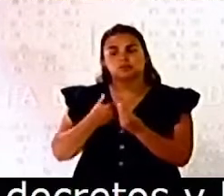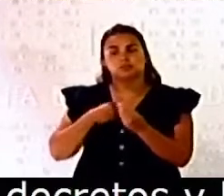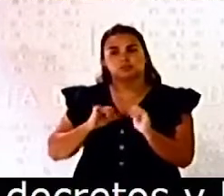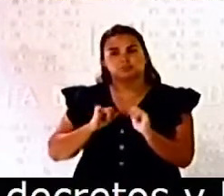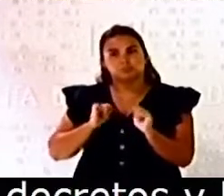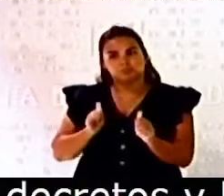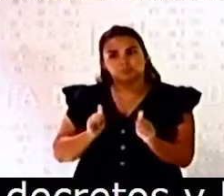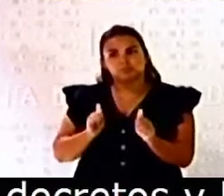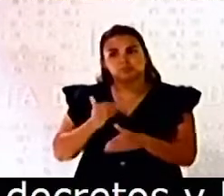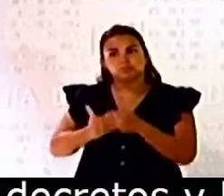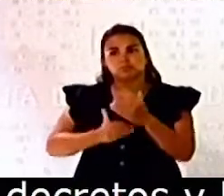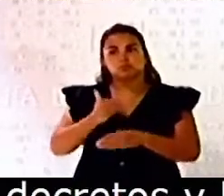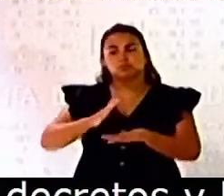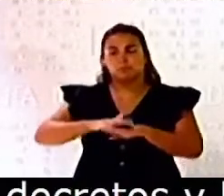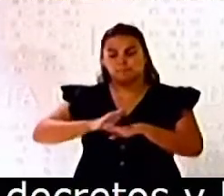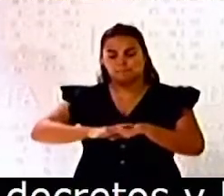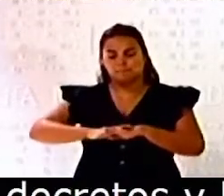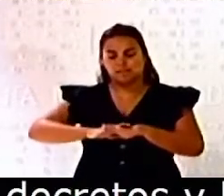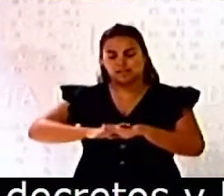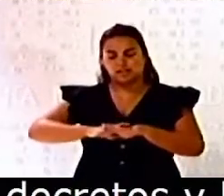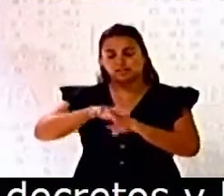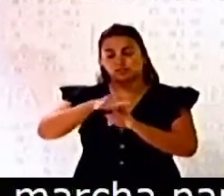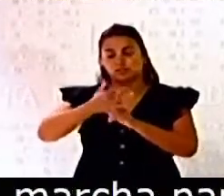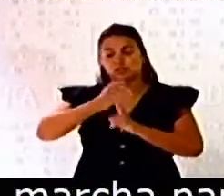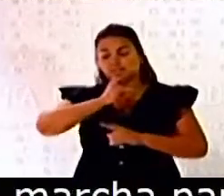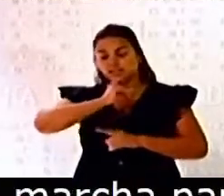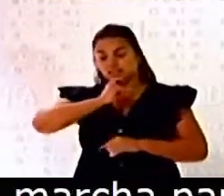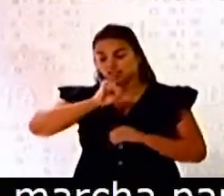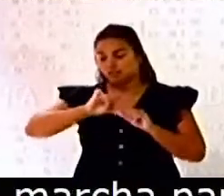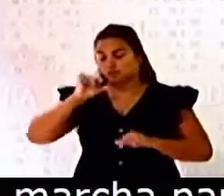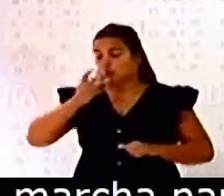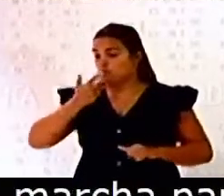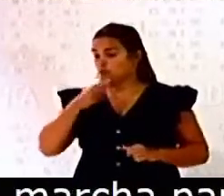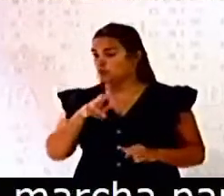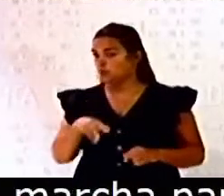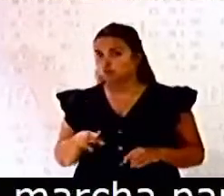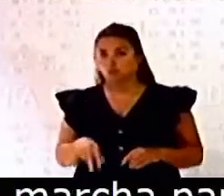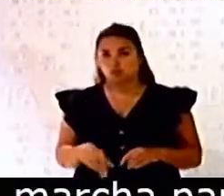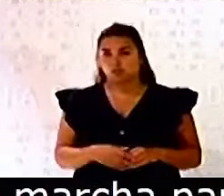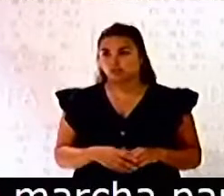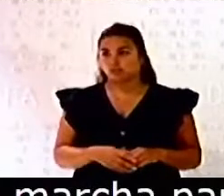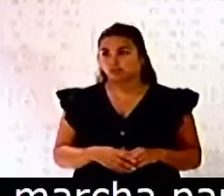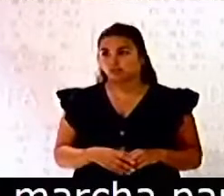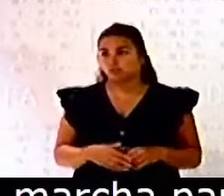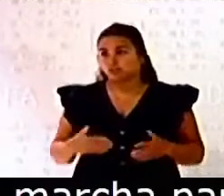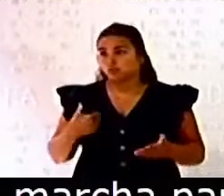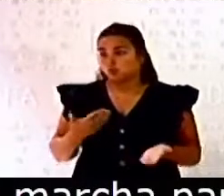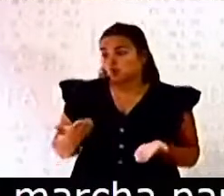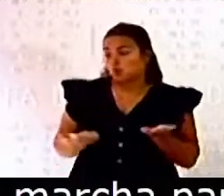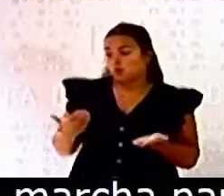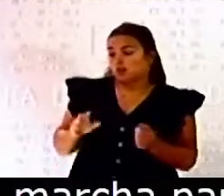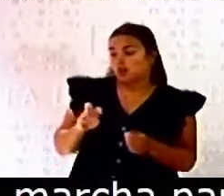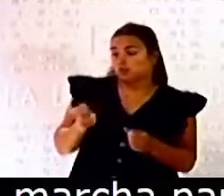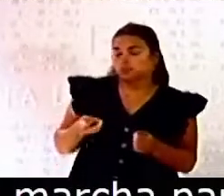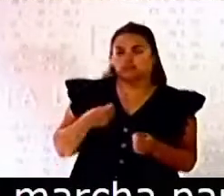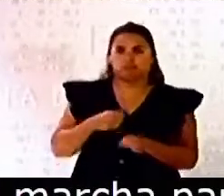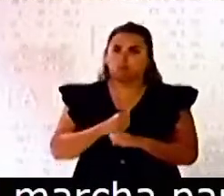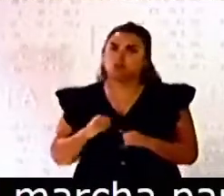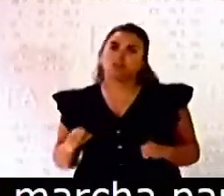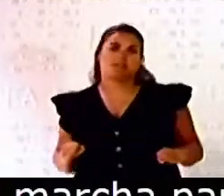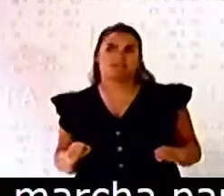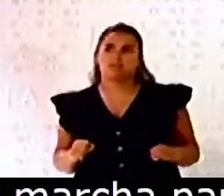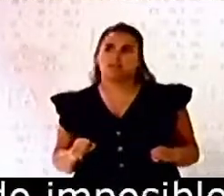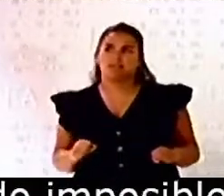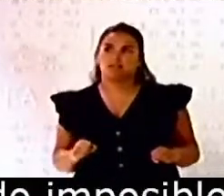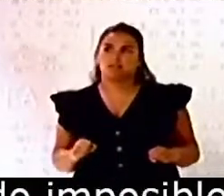marcha para sortear un tiempo tan difícil, nunca antes conocido, imposible de comparar con otro tiempo, porque